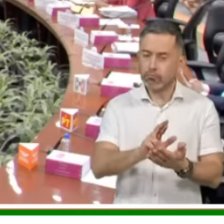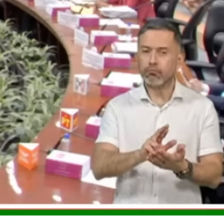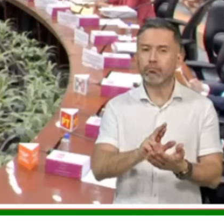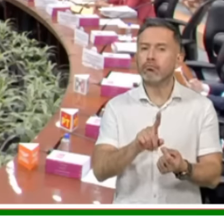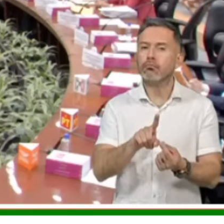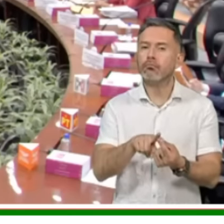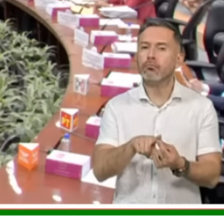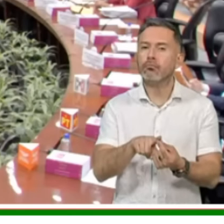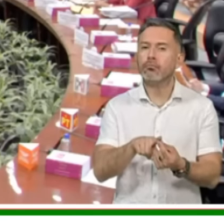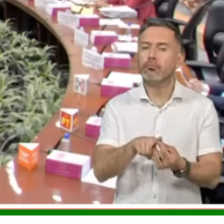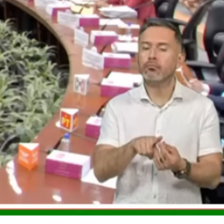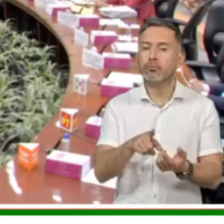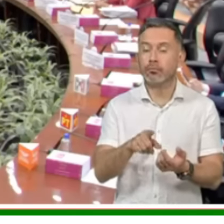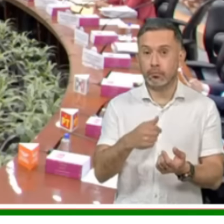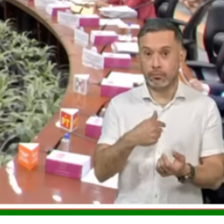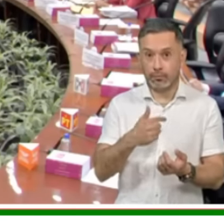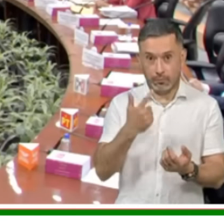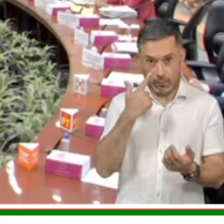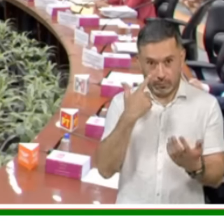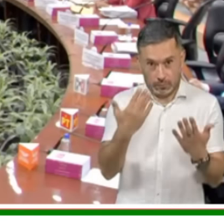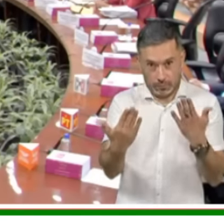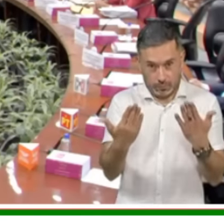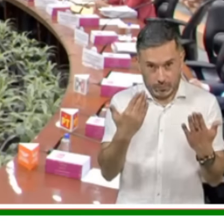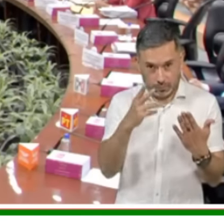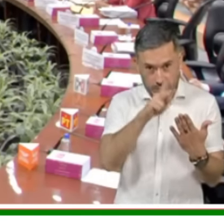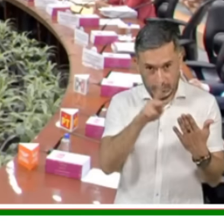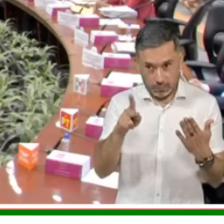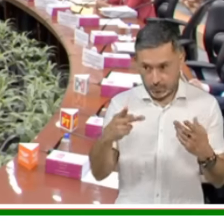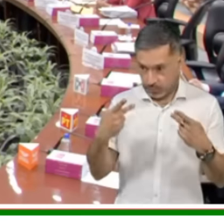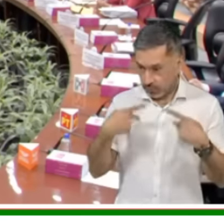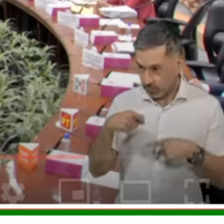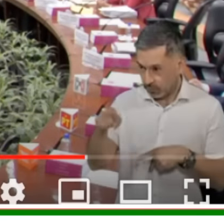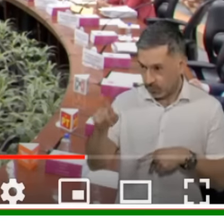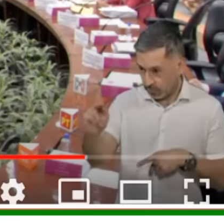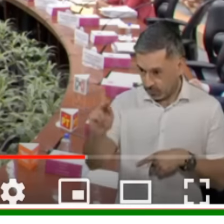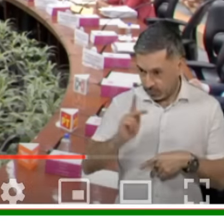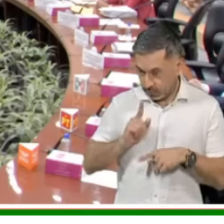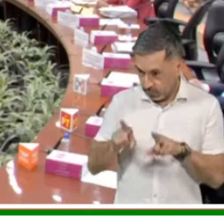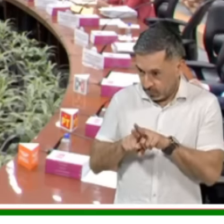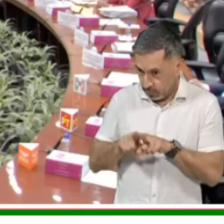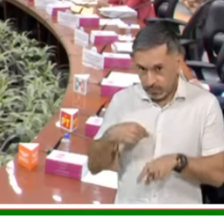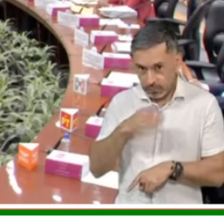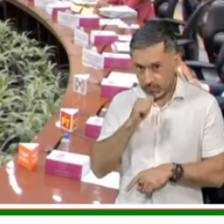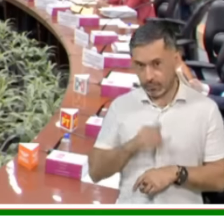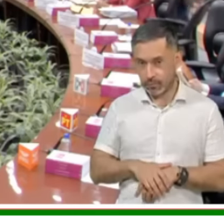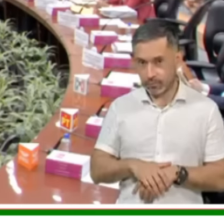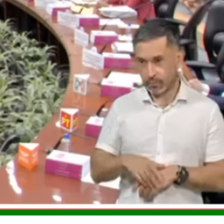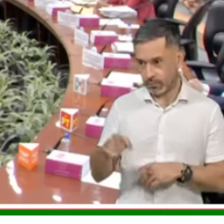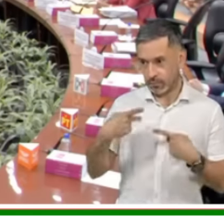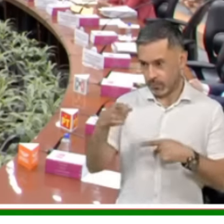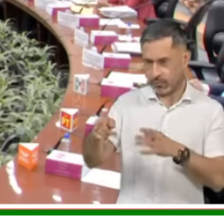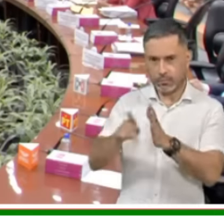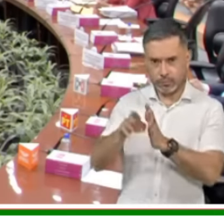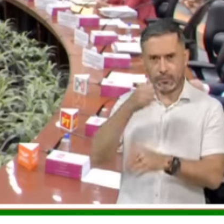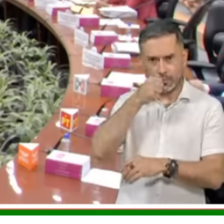ley no se puede equiparar a un ciudadano que un periodista es eso un ciudadano que